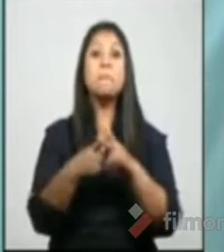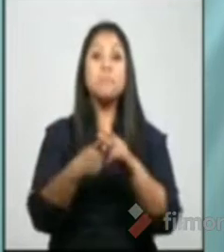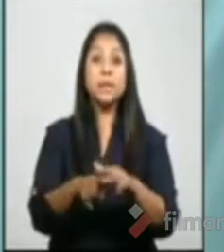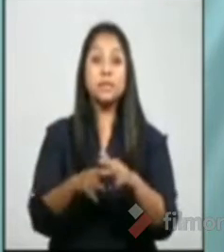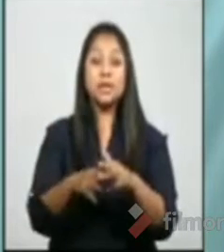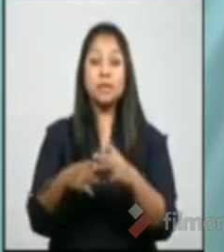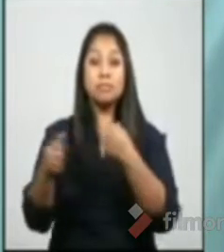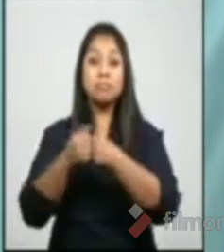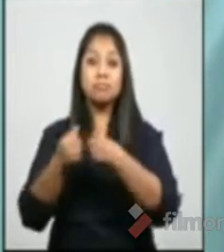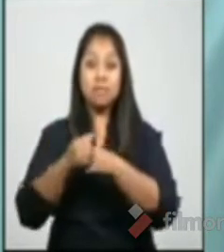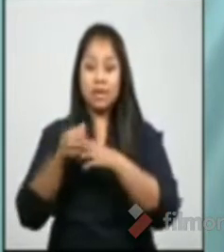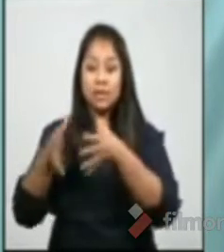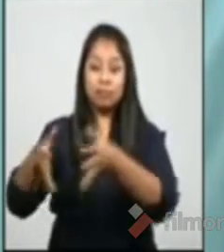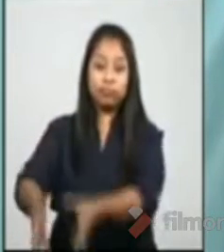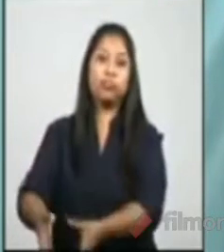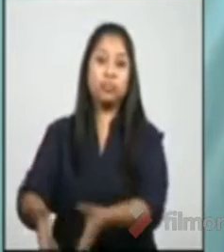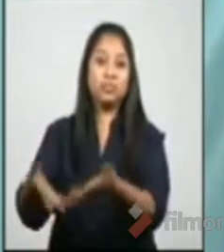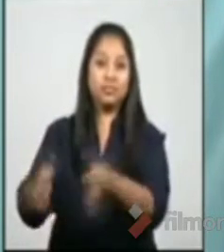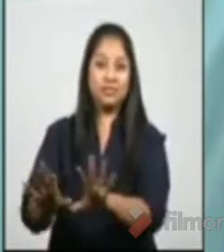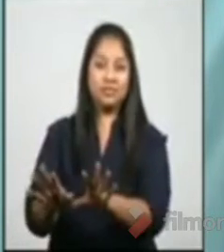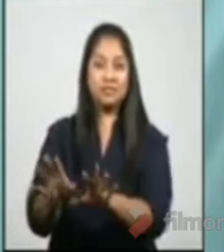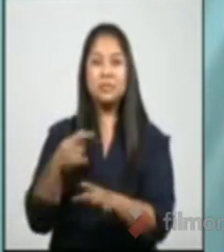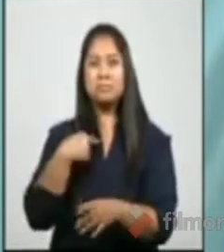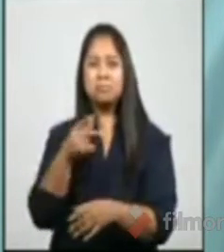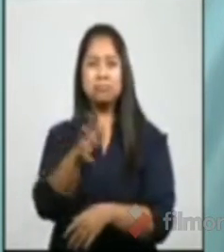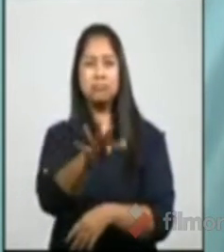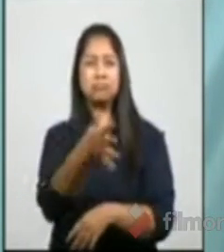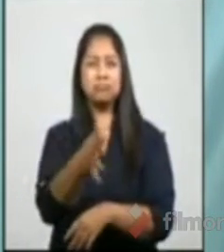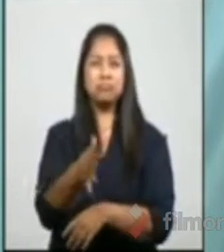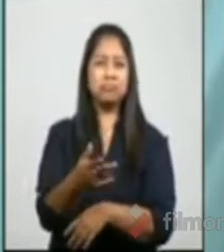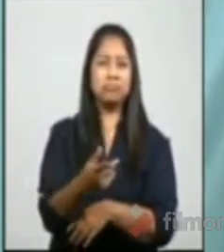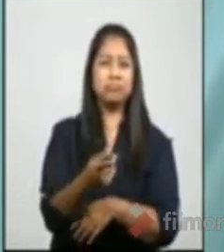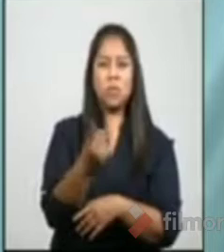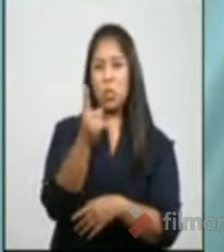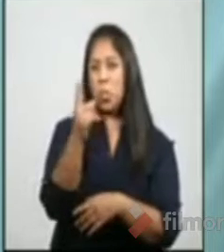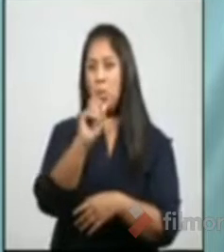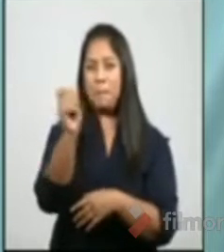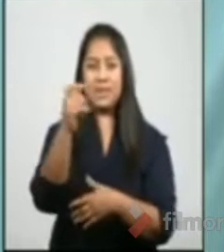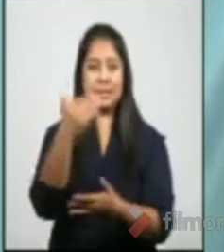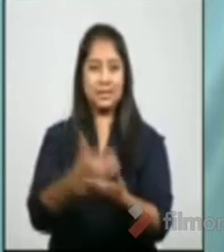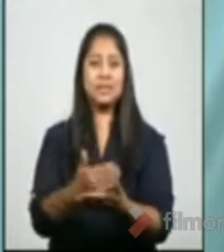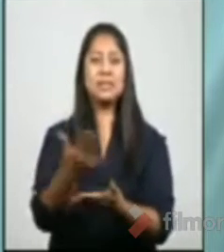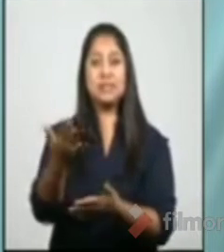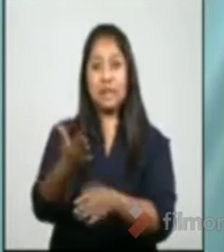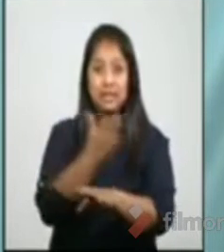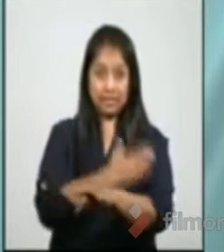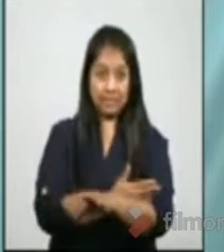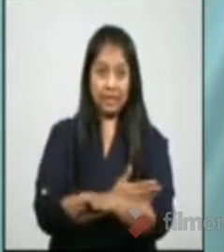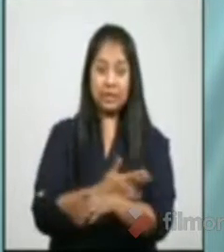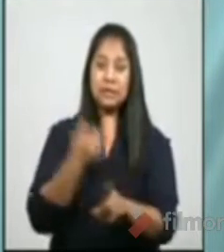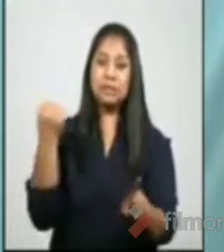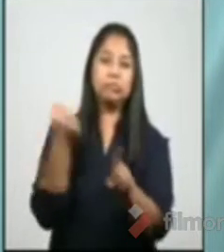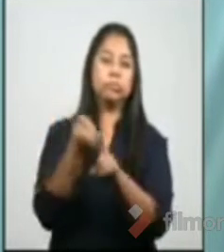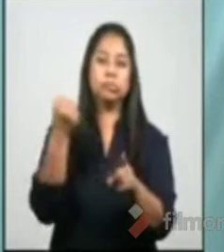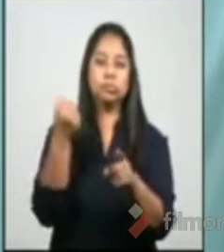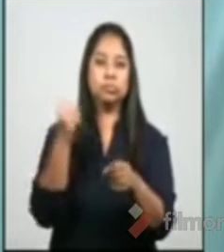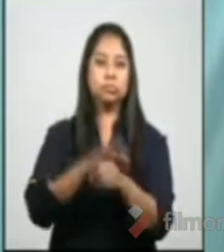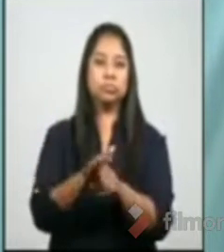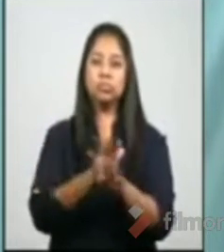piedra. Un poco menos de un mes antes de que nos entrara la epidemia, que ni